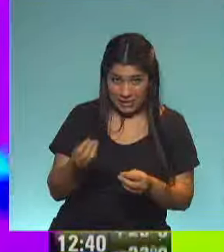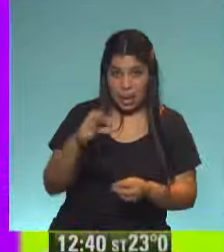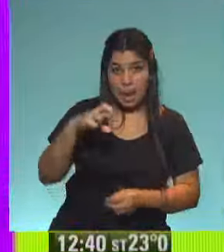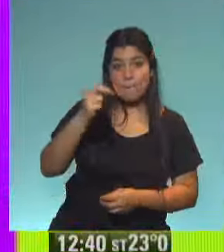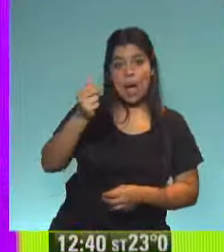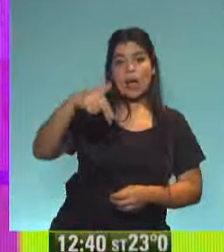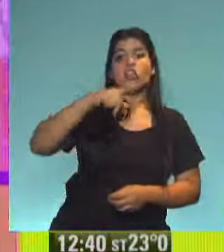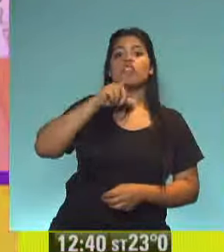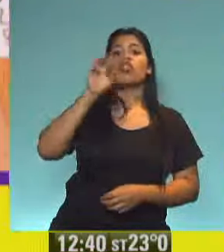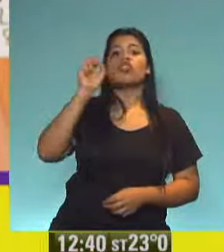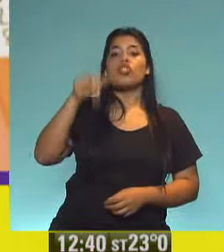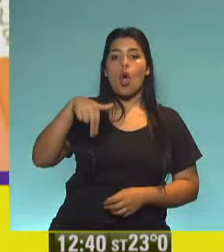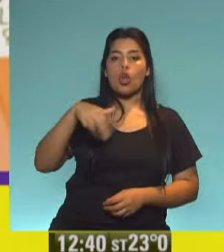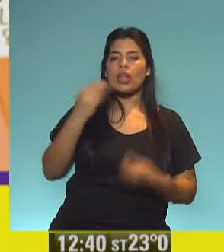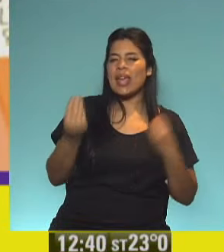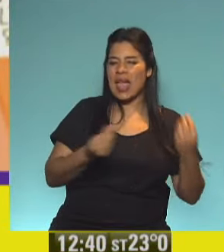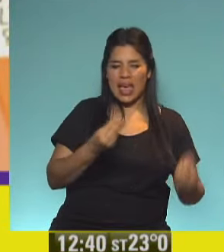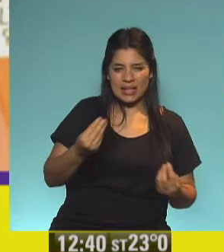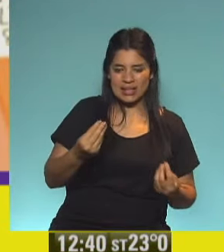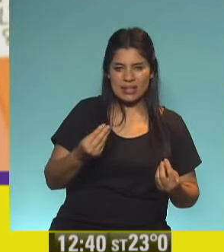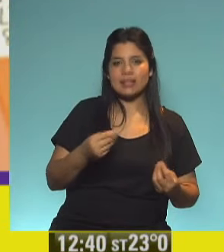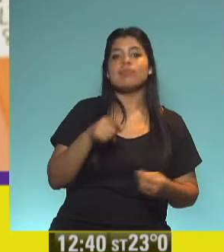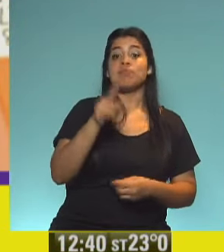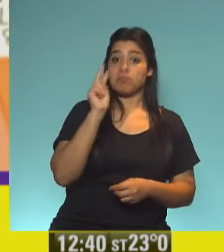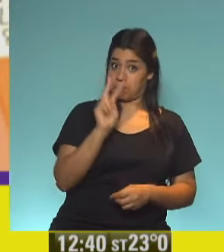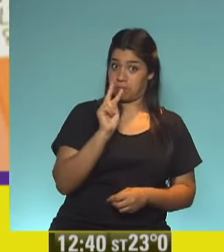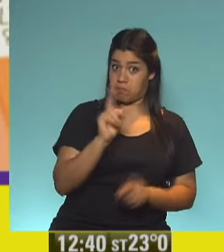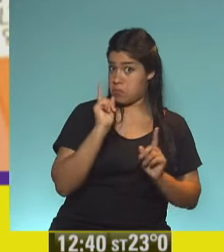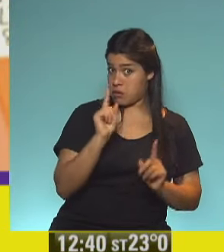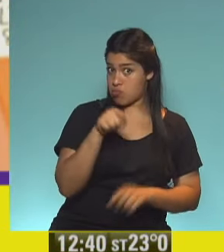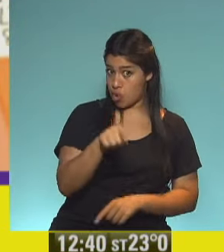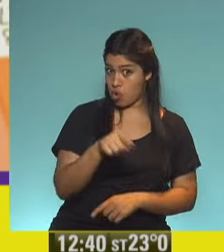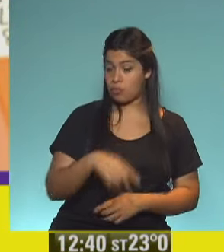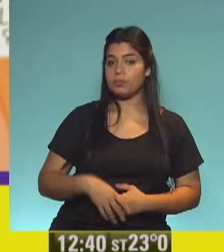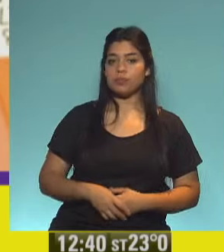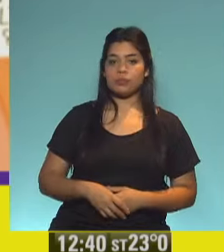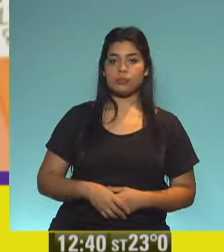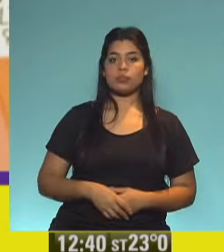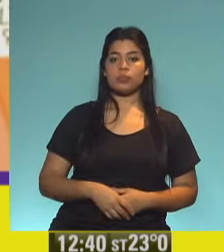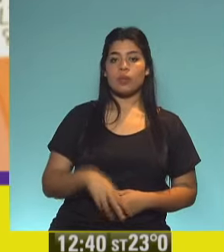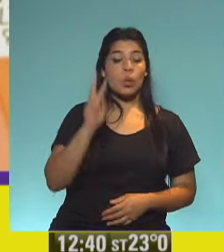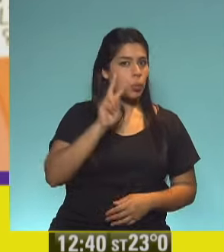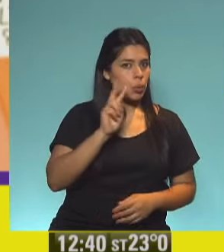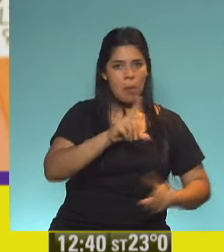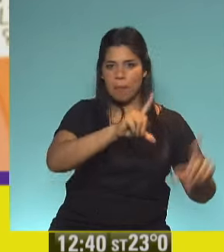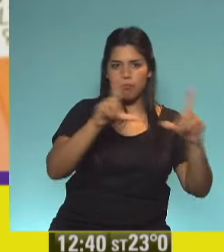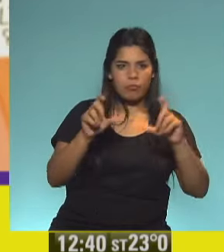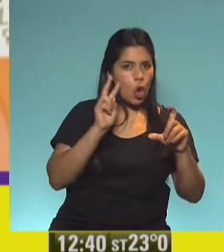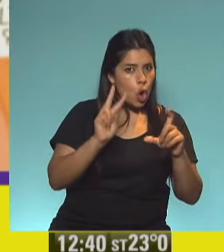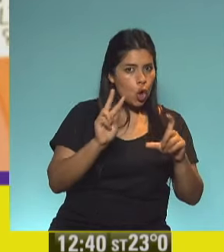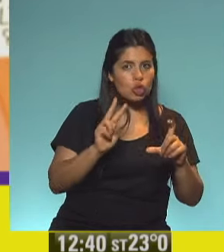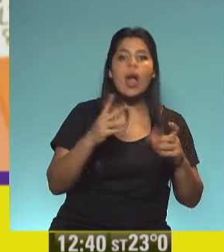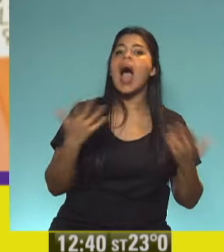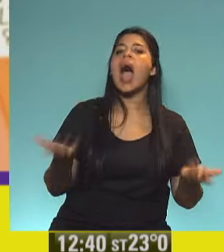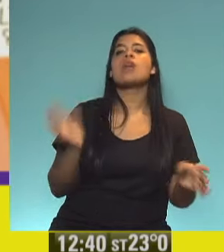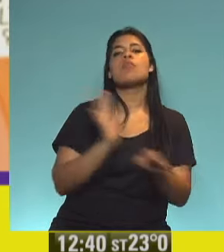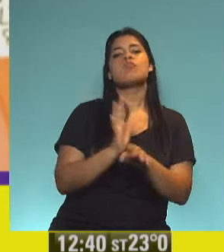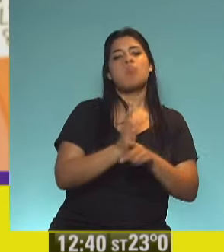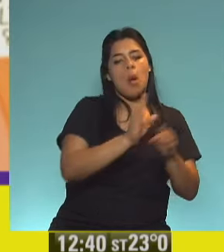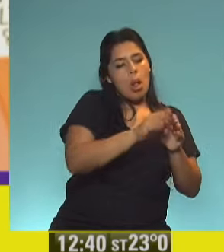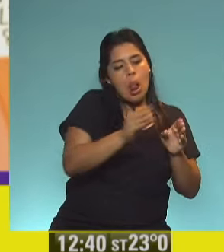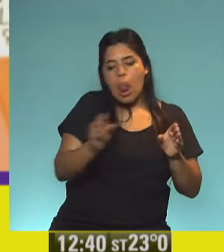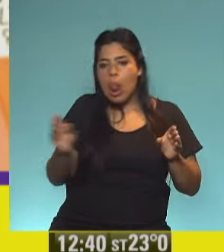acá lo tenemos en el... Miren lo que es. Ahí tenemos una imagen que lo están viendo los chicos y las chicas en casa. Y es una paleta de colores.